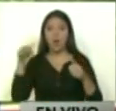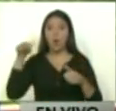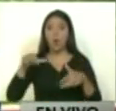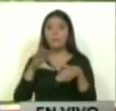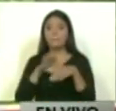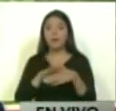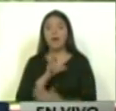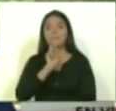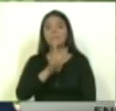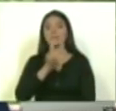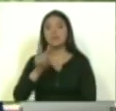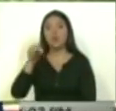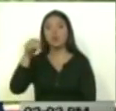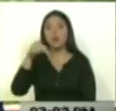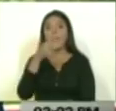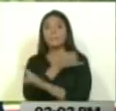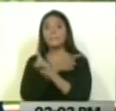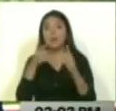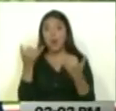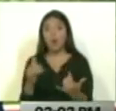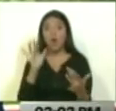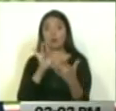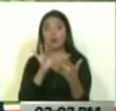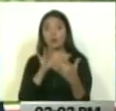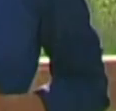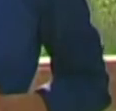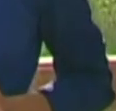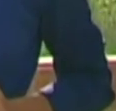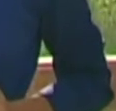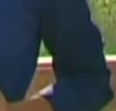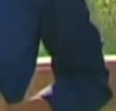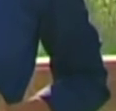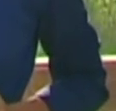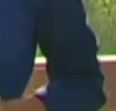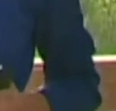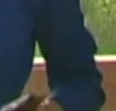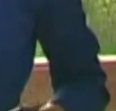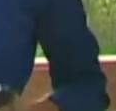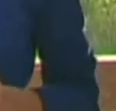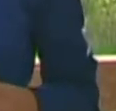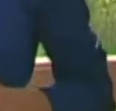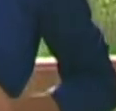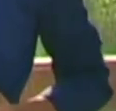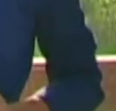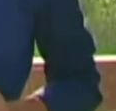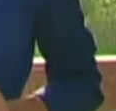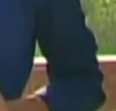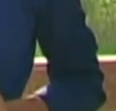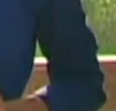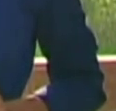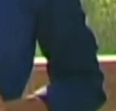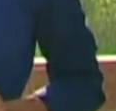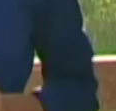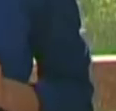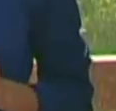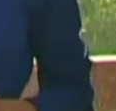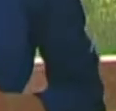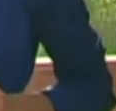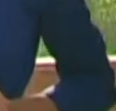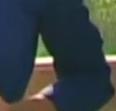de noviembre, pero es momento de regresar nuevamente a los estudios de la... Medios de comunicación. Así es, nosotros seguimos en la hora de la salsa. En estos momentos el presidente está